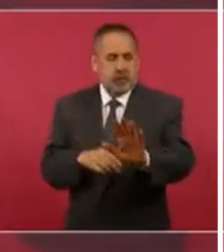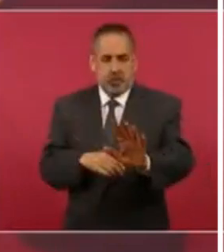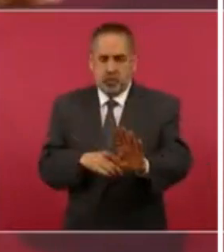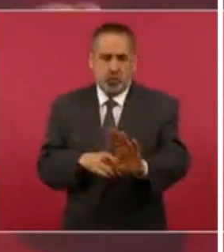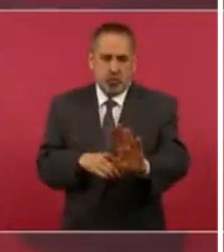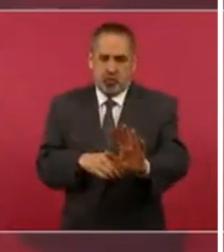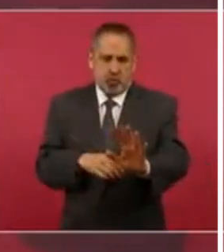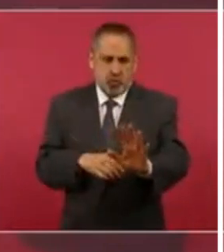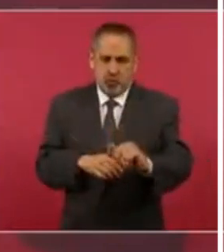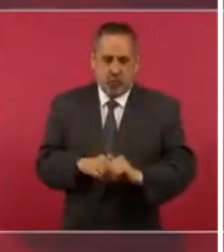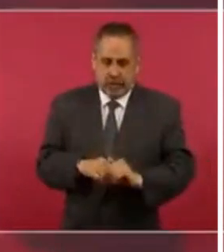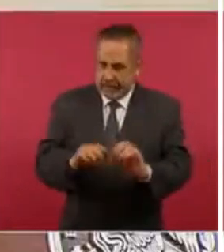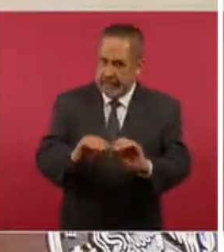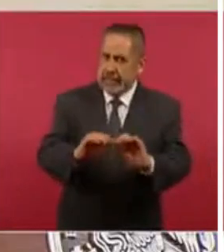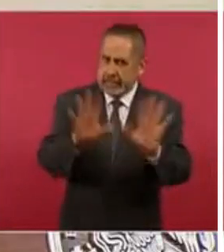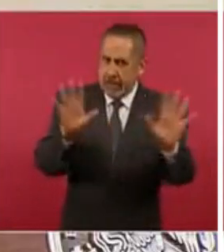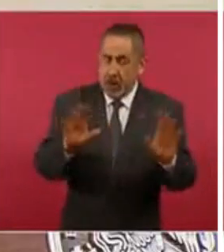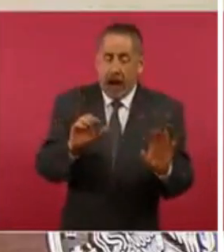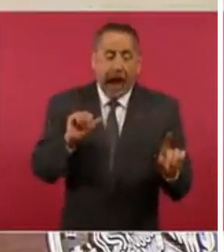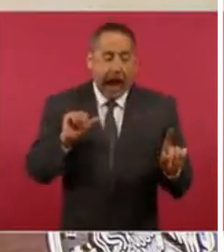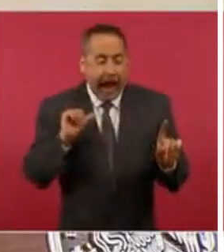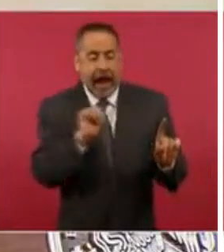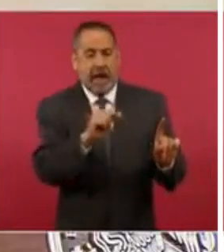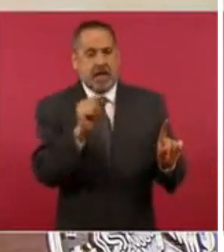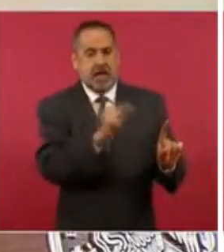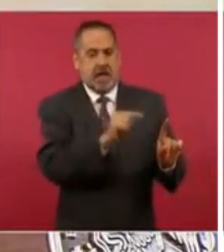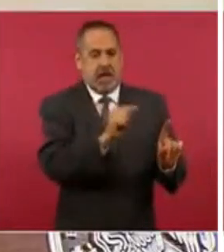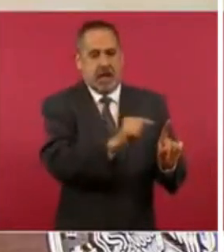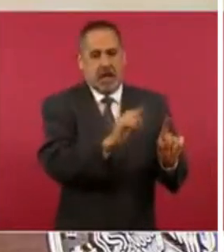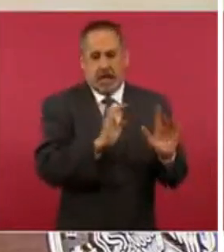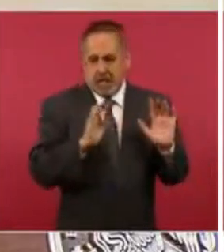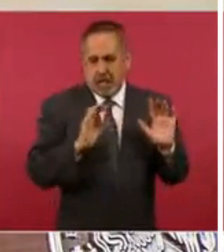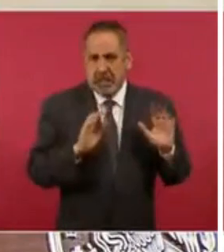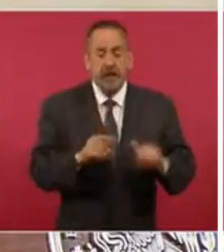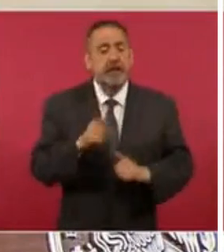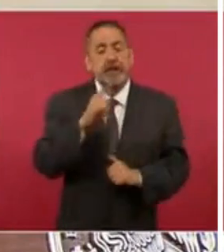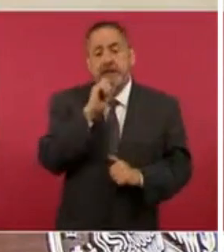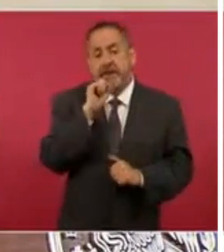Eso dejarlo de manifiesto. Incluso